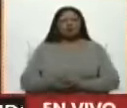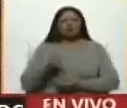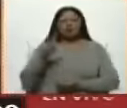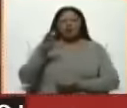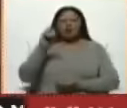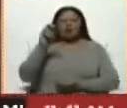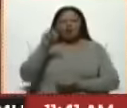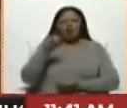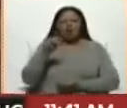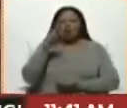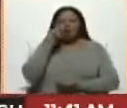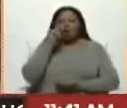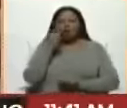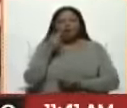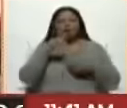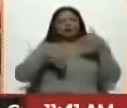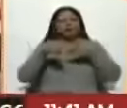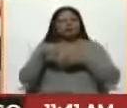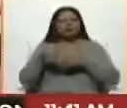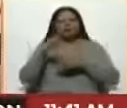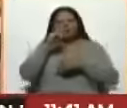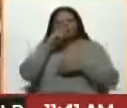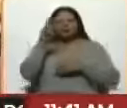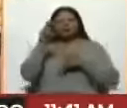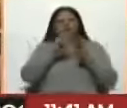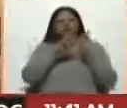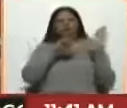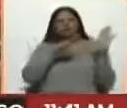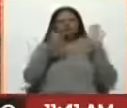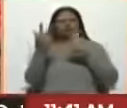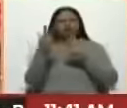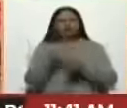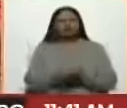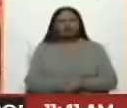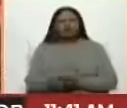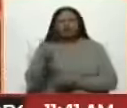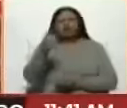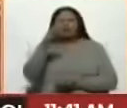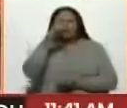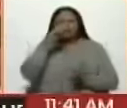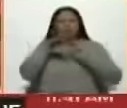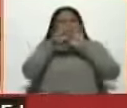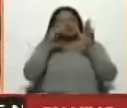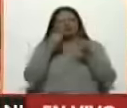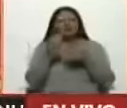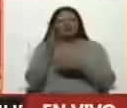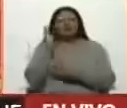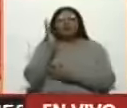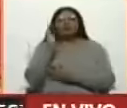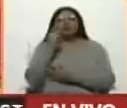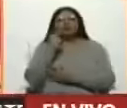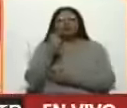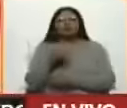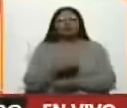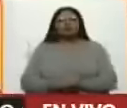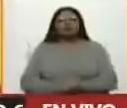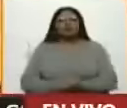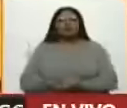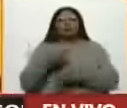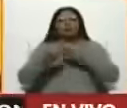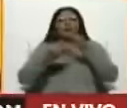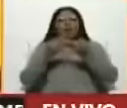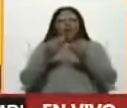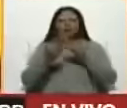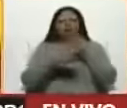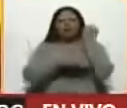mañana, en las elecciones del año 18, a las 10 de la mañana dio una declaración diciendo que le estaban haciendo